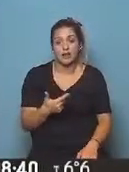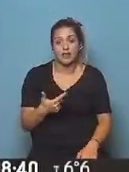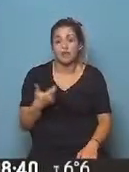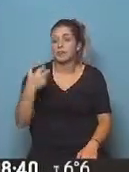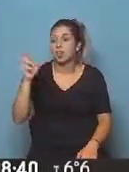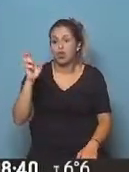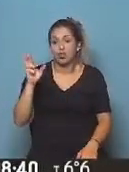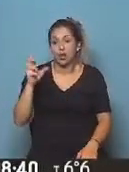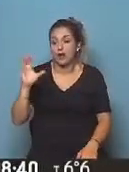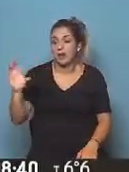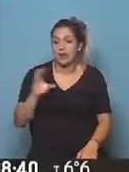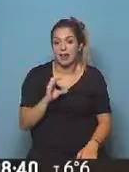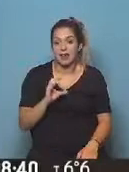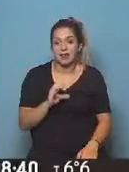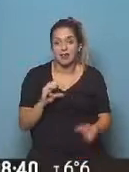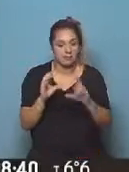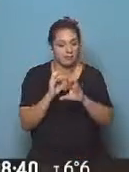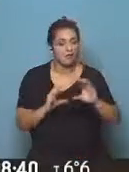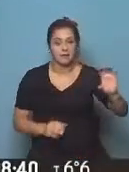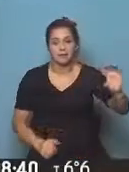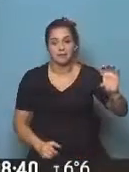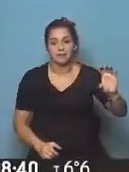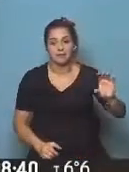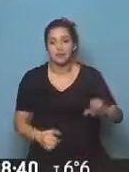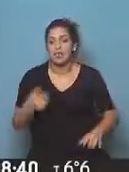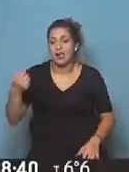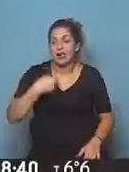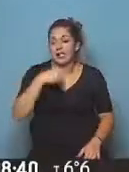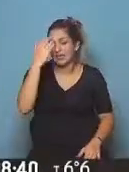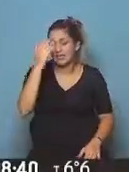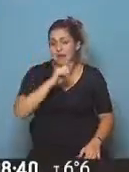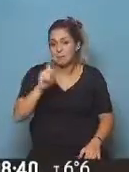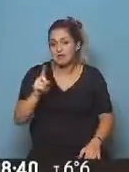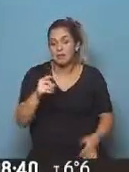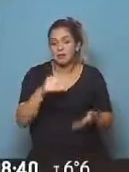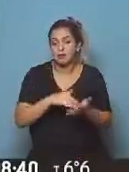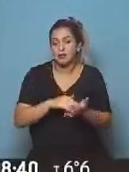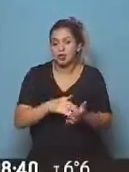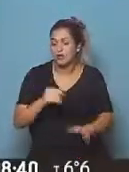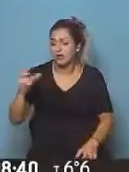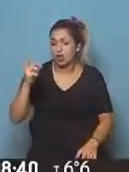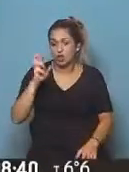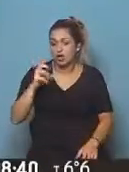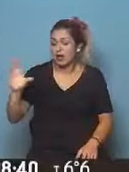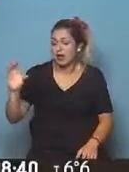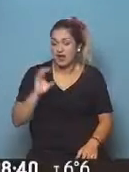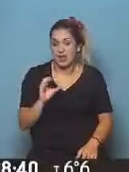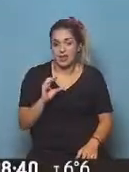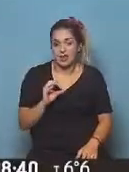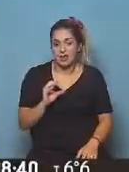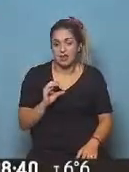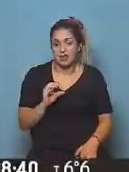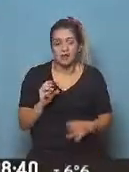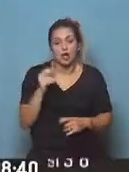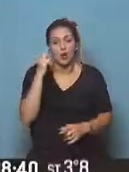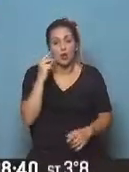lado y terminan saliendo por el otro será recibió 15.000 millones de dólares y se le fueron 9 mil este bueno esto explica la segunda corrida